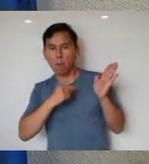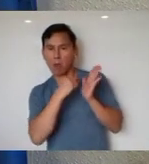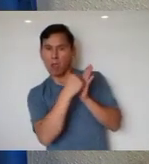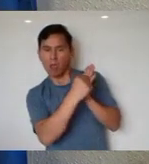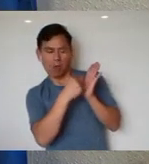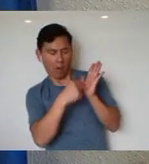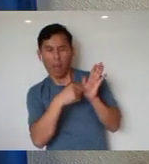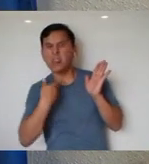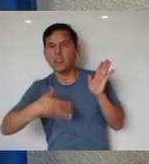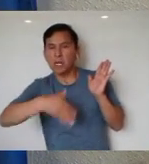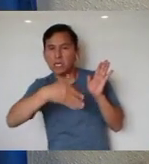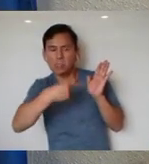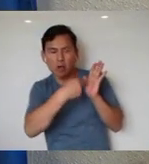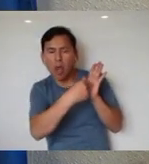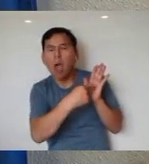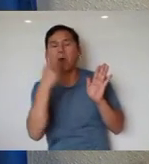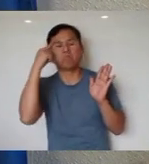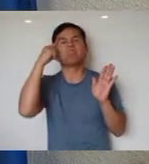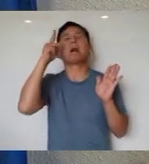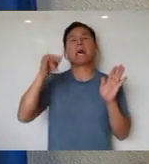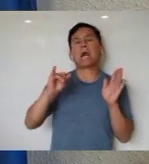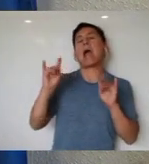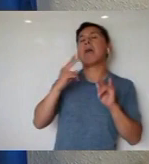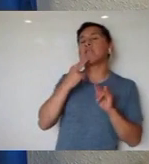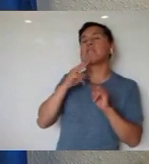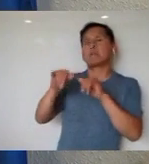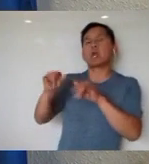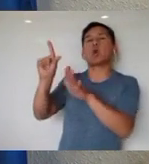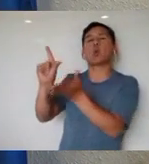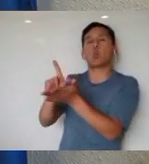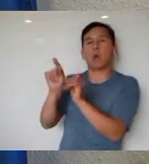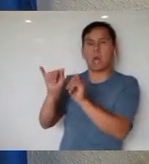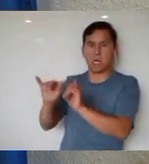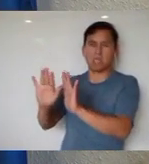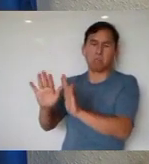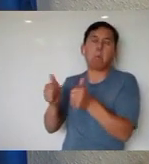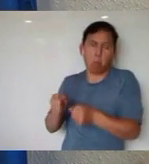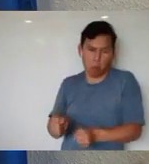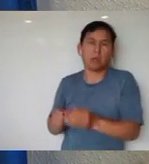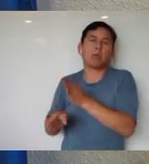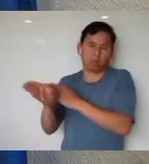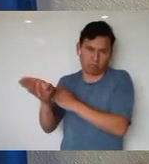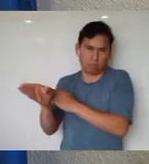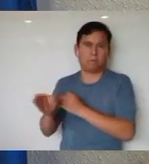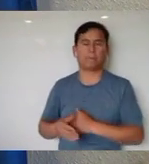que le permita efectivamente acreditar que vive hacia el sector donde se desplaza.